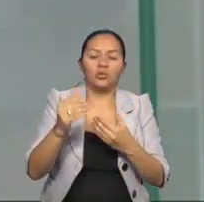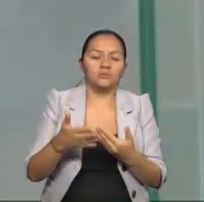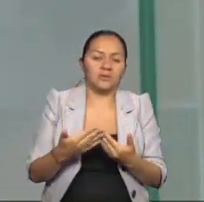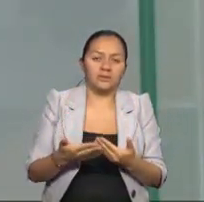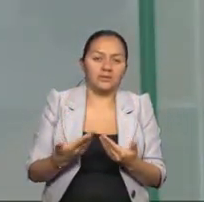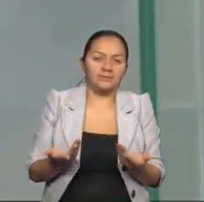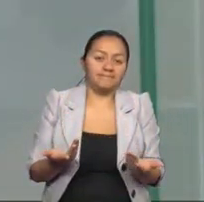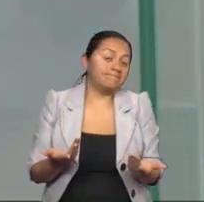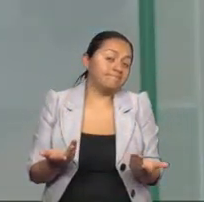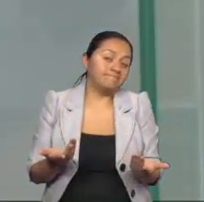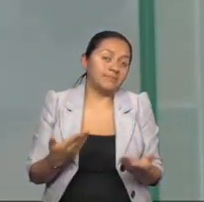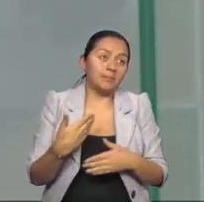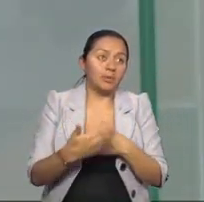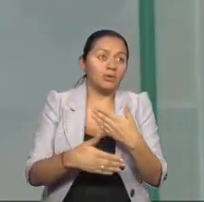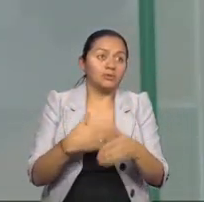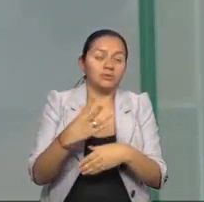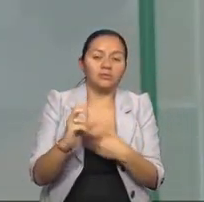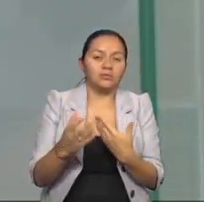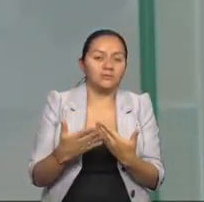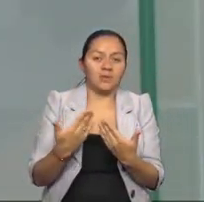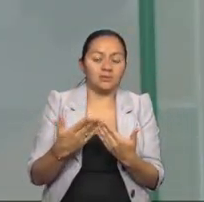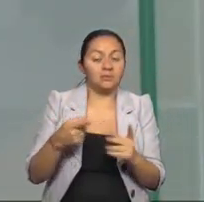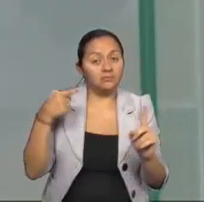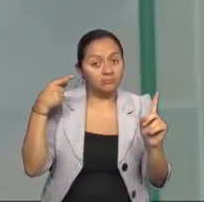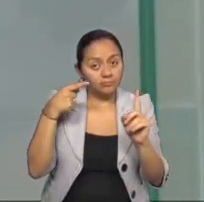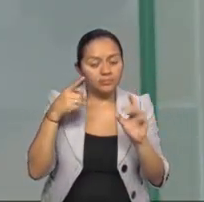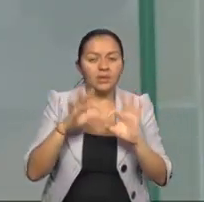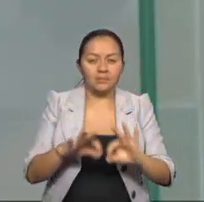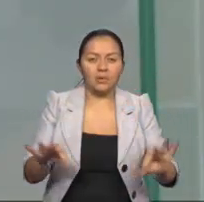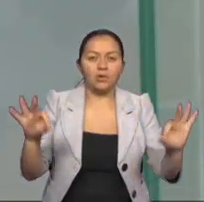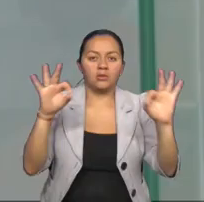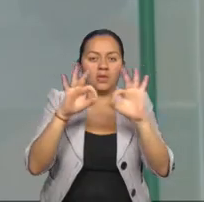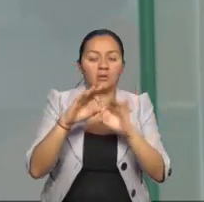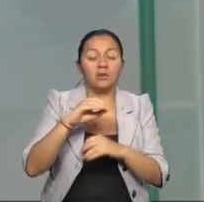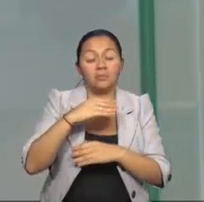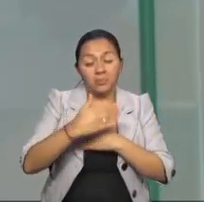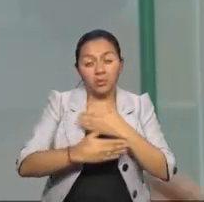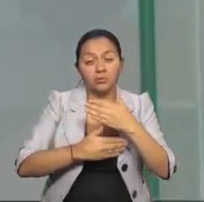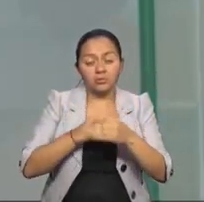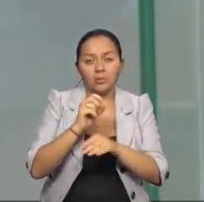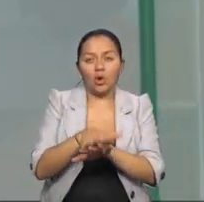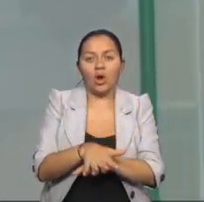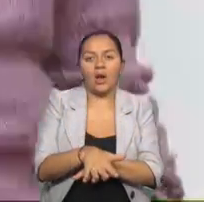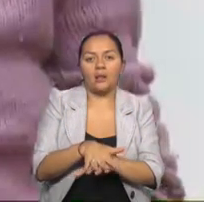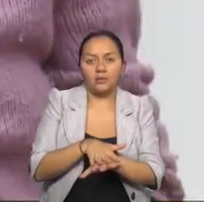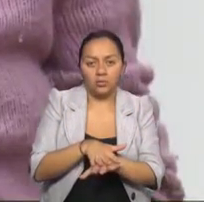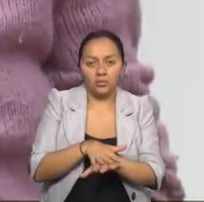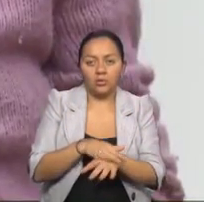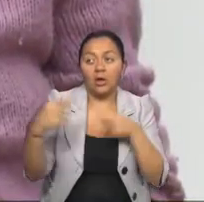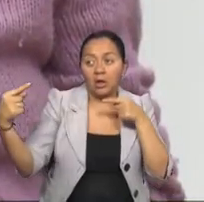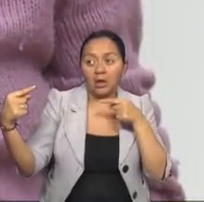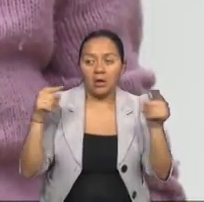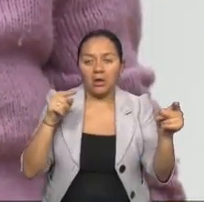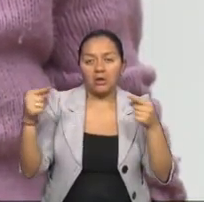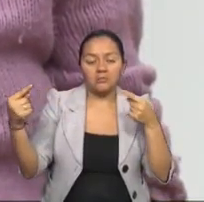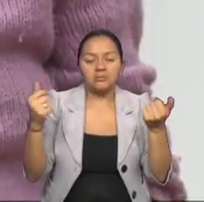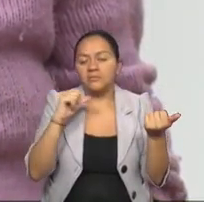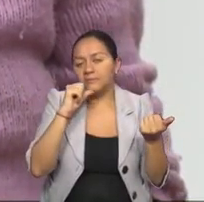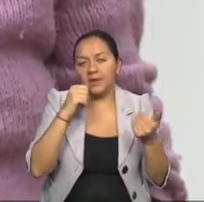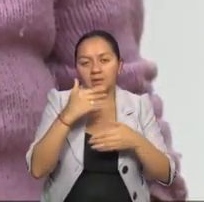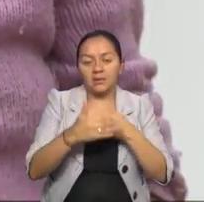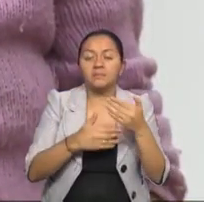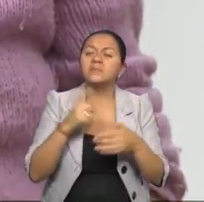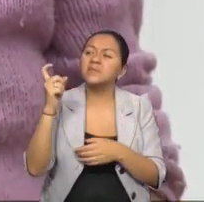estos procesos por eso creo que ha sido un proceso muy lento y apenas estamos necesitas